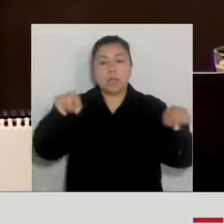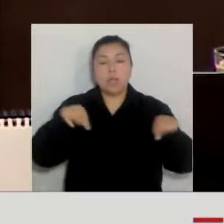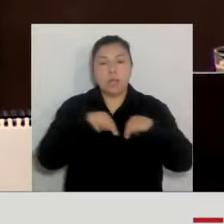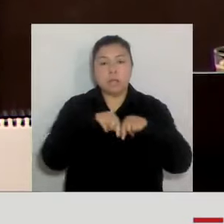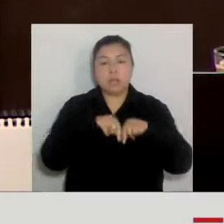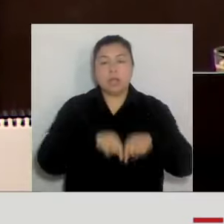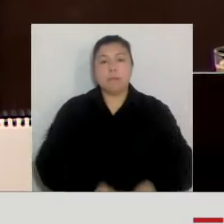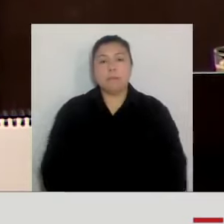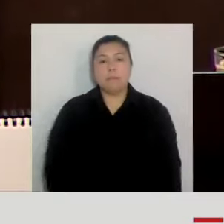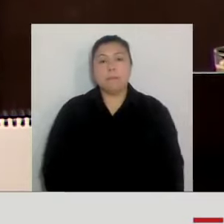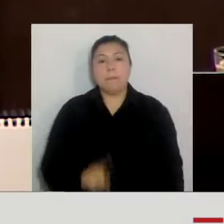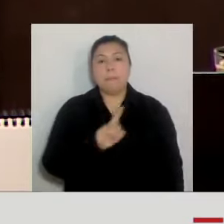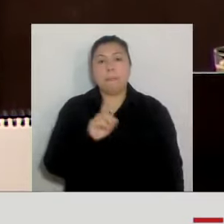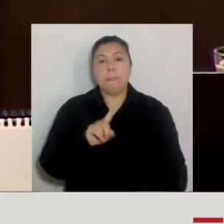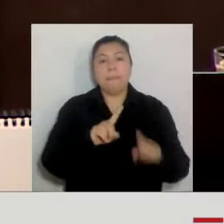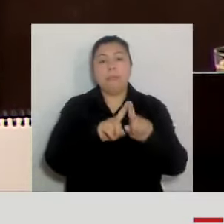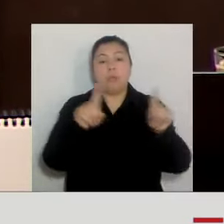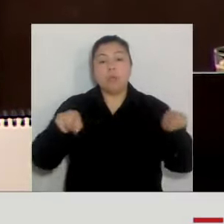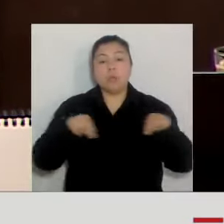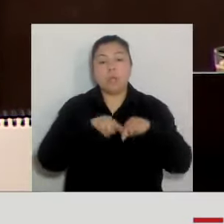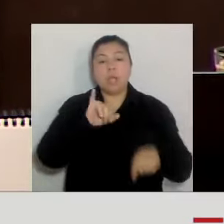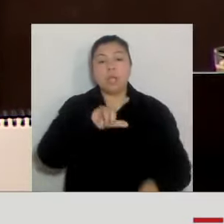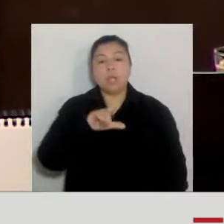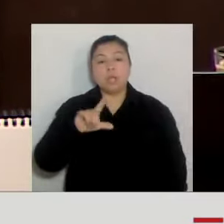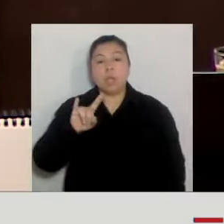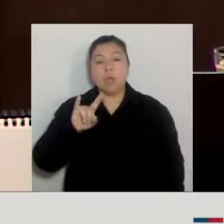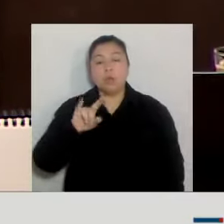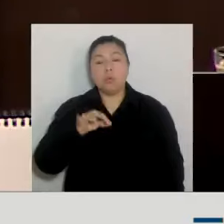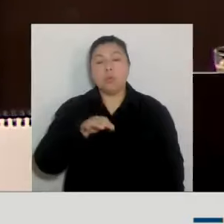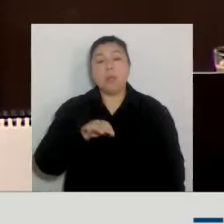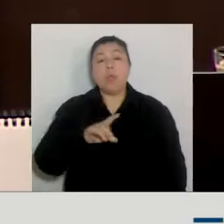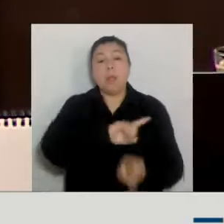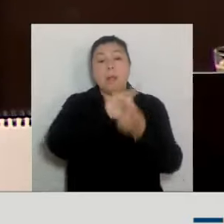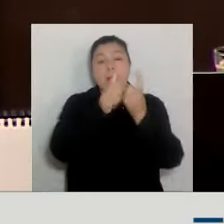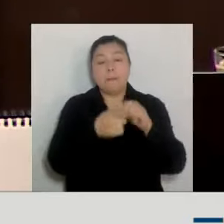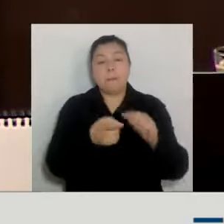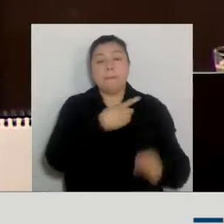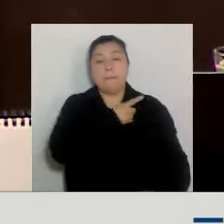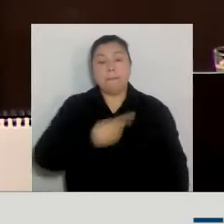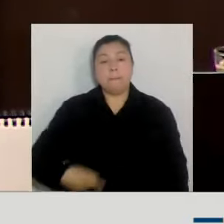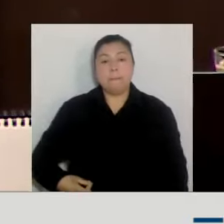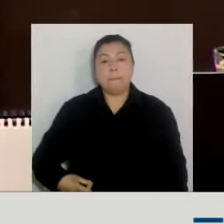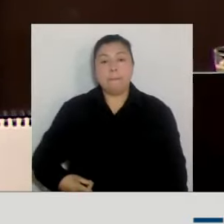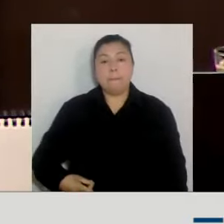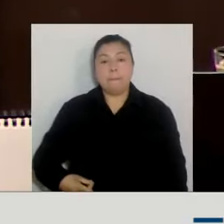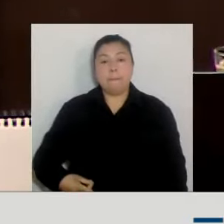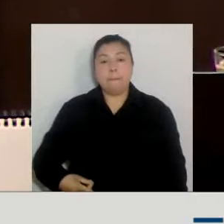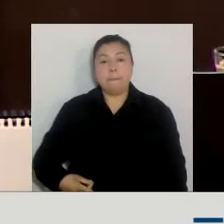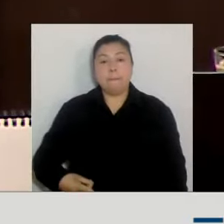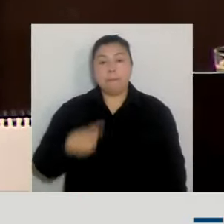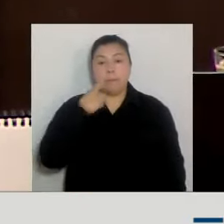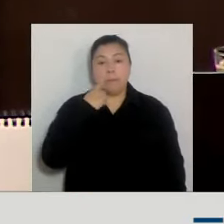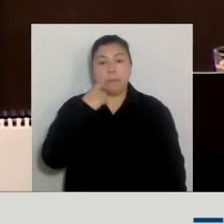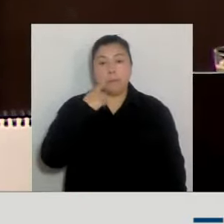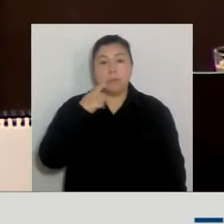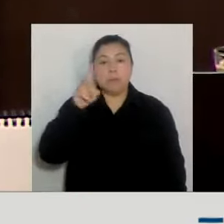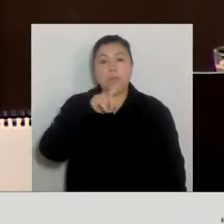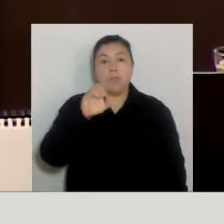no está tiene la palabra el diputado Jaime